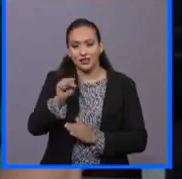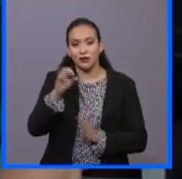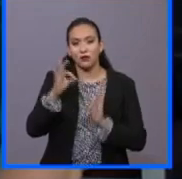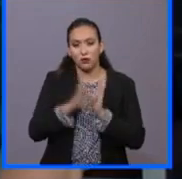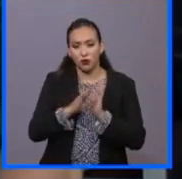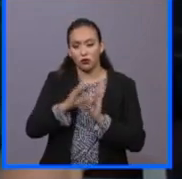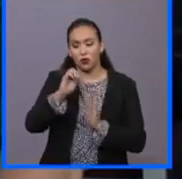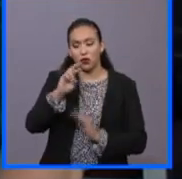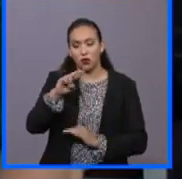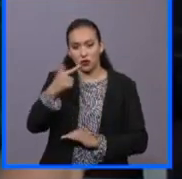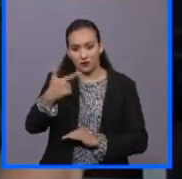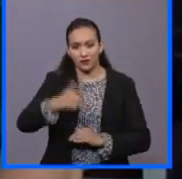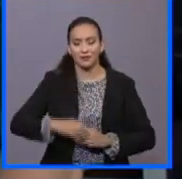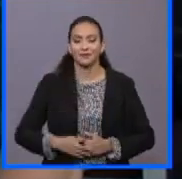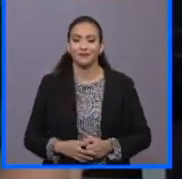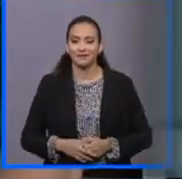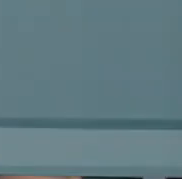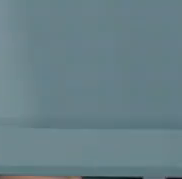www.oas.org.